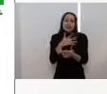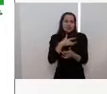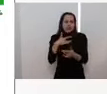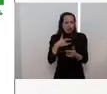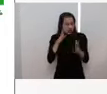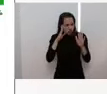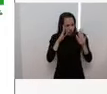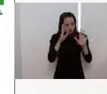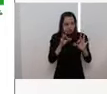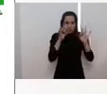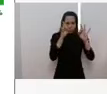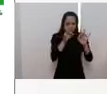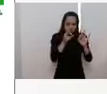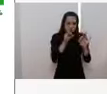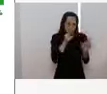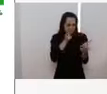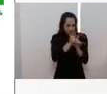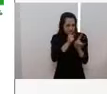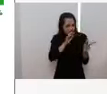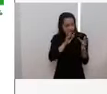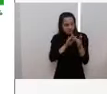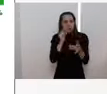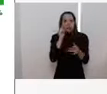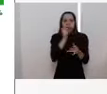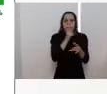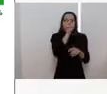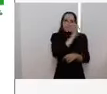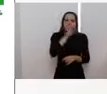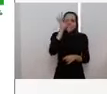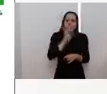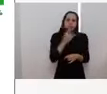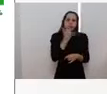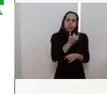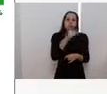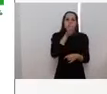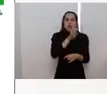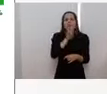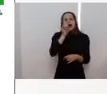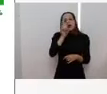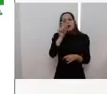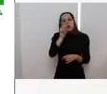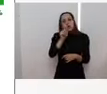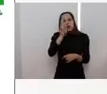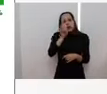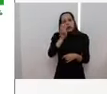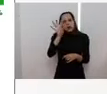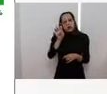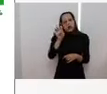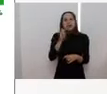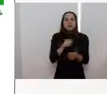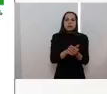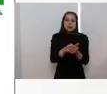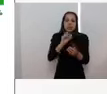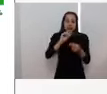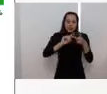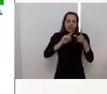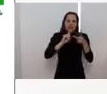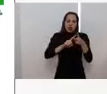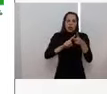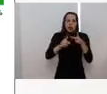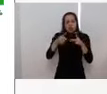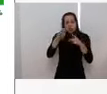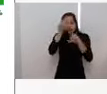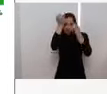oportunidad y con calidad ustedes ven el porcentaje que alcanzamos 98.83 el segundo generar innovación e intercambiar el